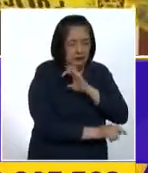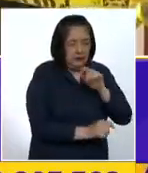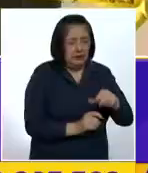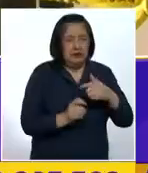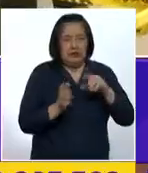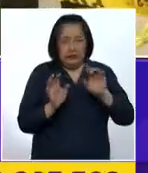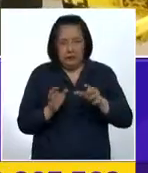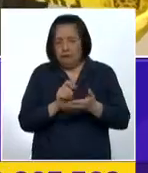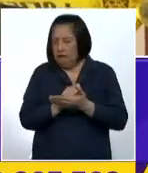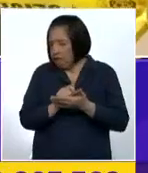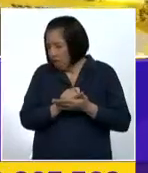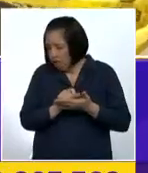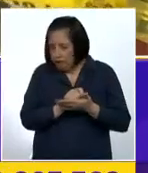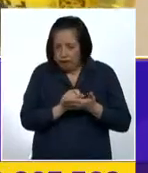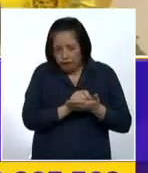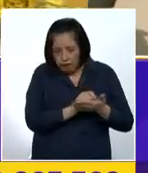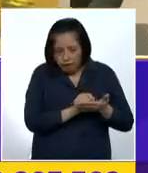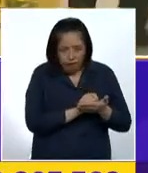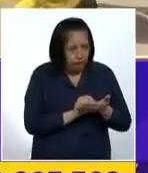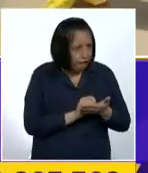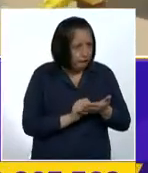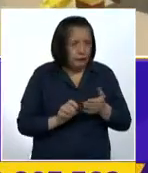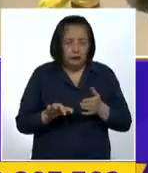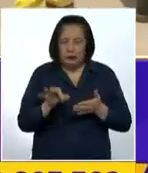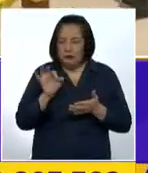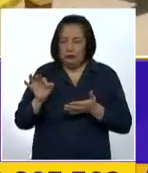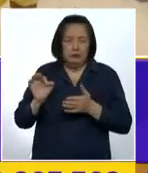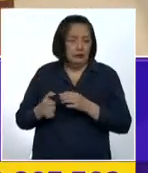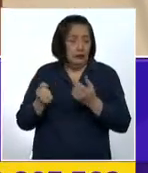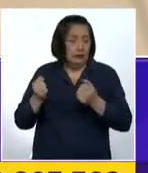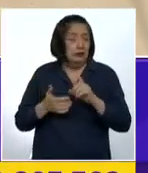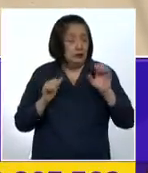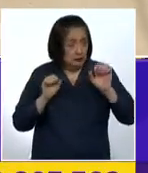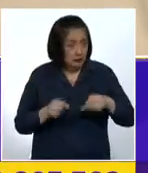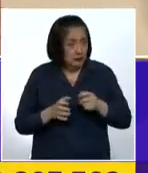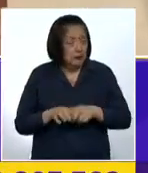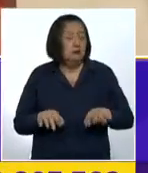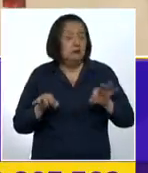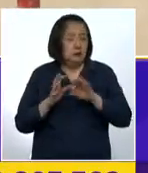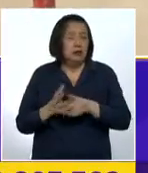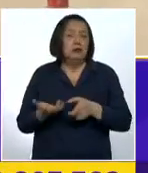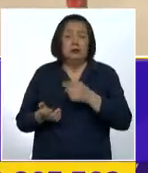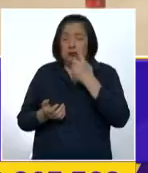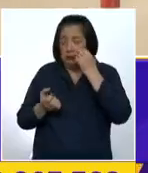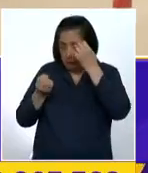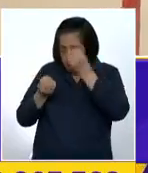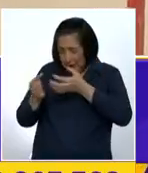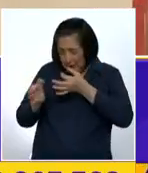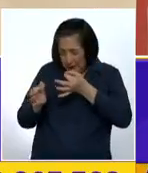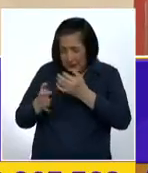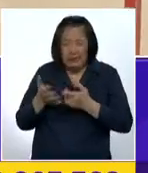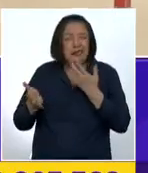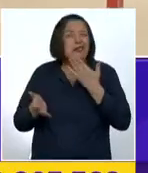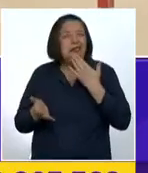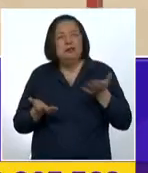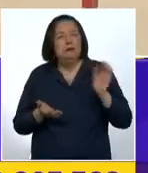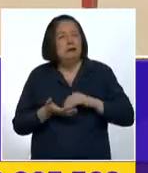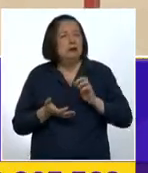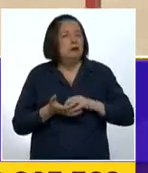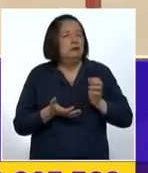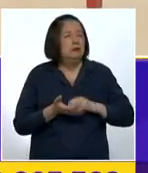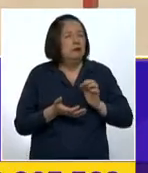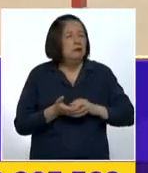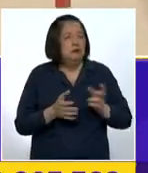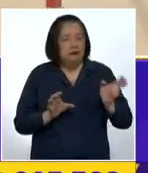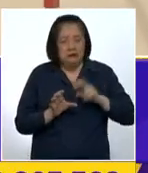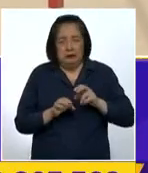este auto, y por supuesto va a ser importante la información que este hombre brinde a la policía, detalles de quiénes más habrían participado. Lo que sabemos hasta